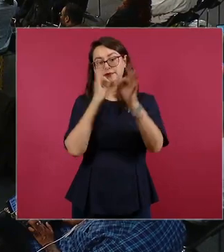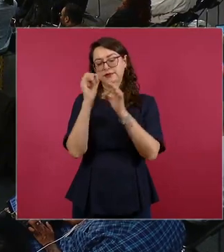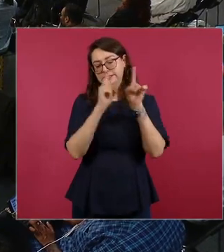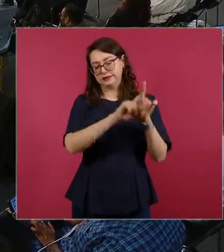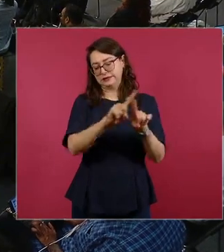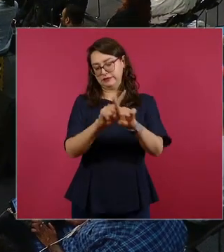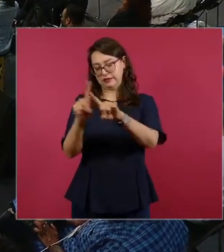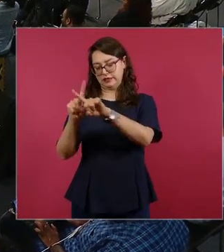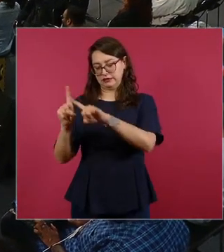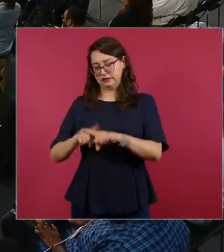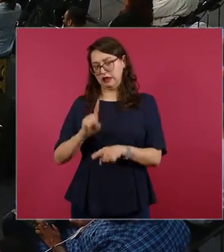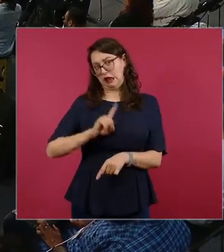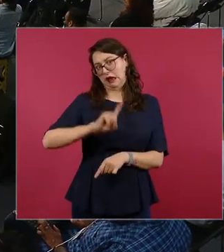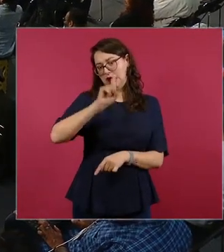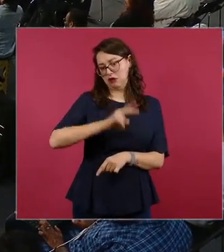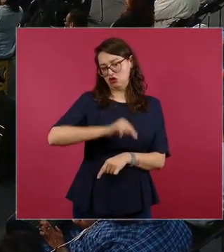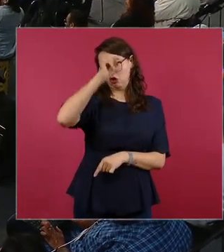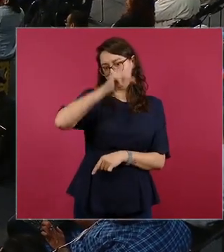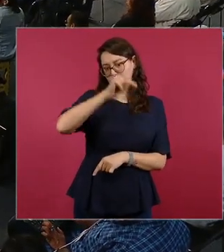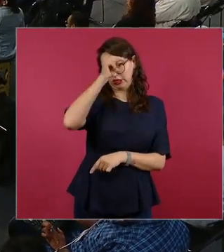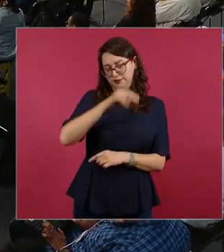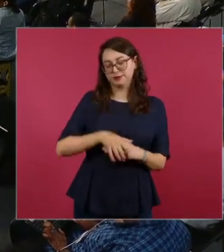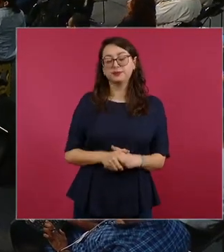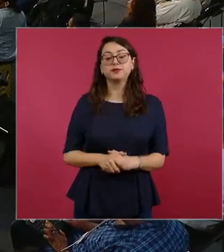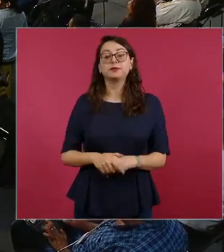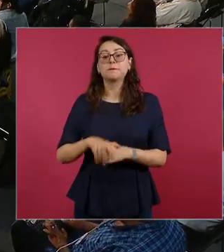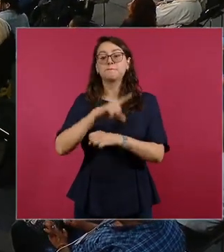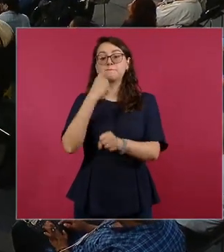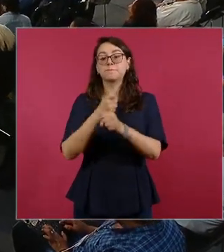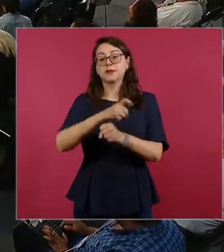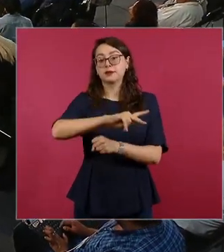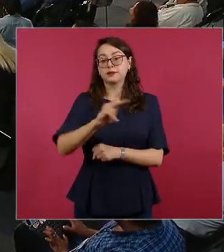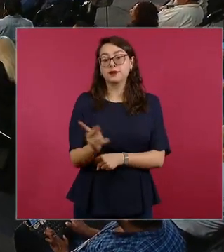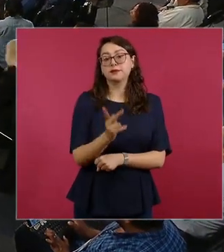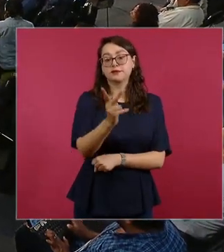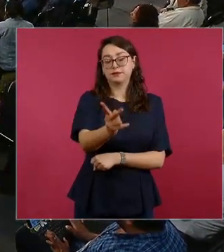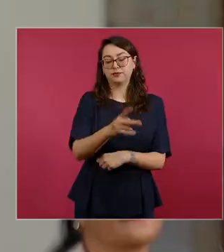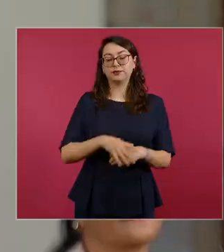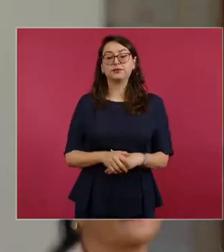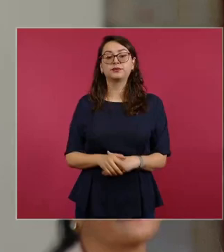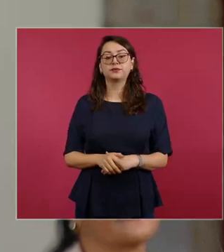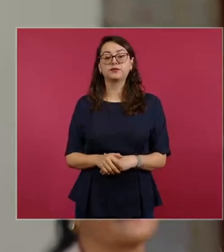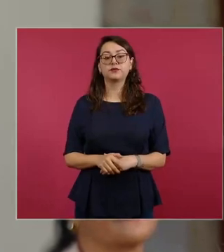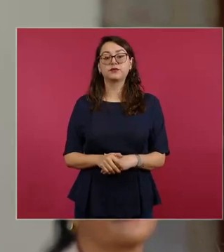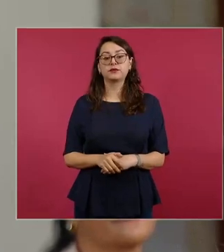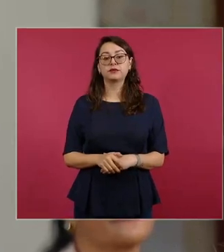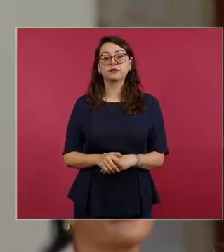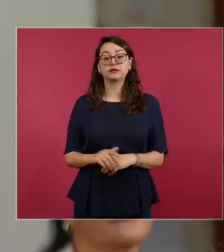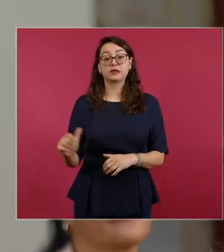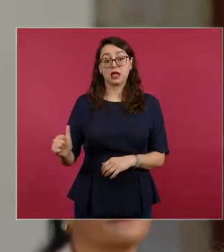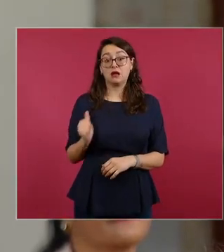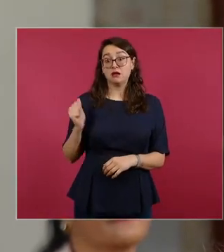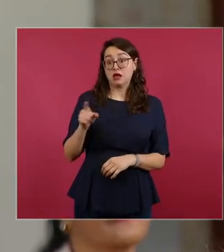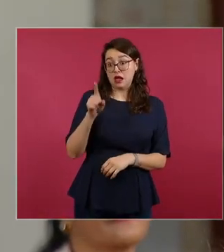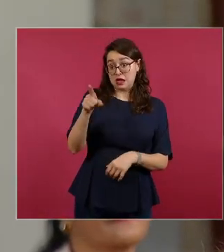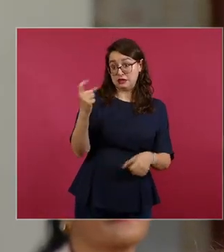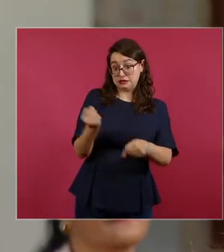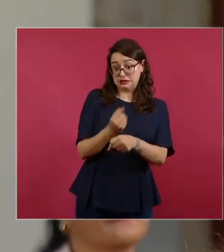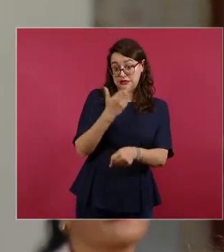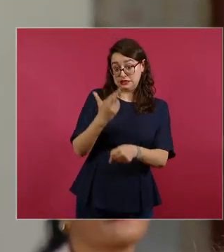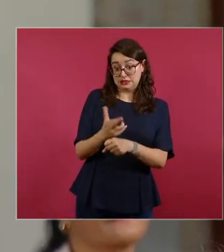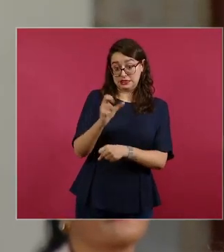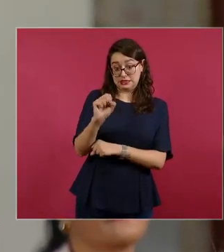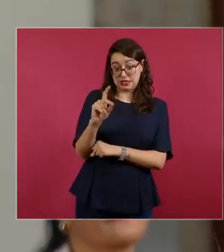Frontera de Tijuana presidente pues mi primera pregunta es conocer y aprovechando que está aquí el Secretario de la Defensa